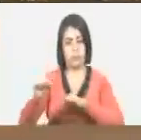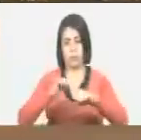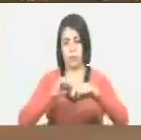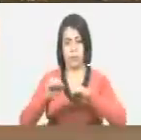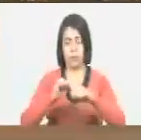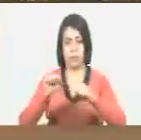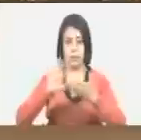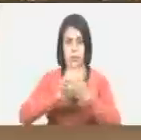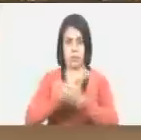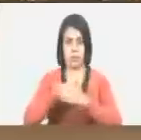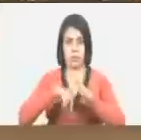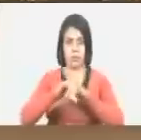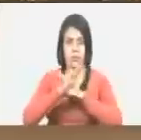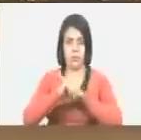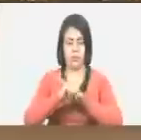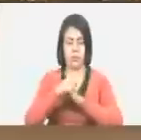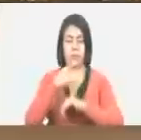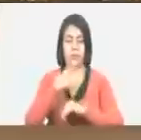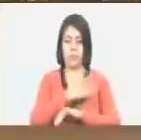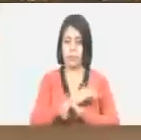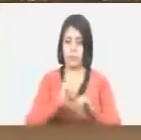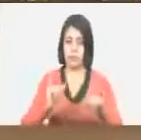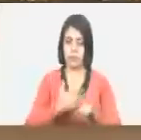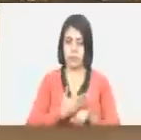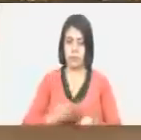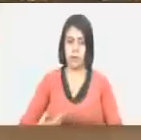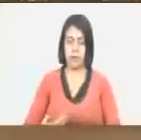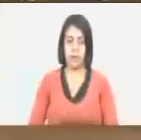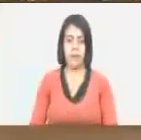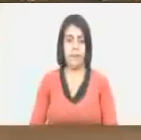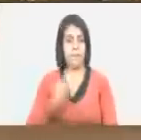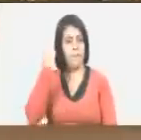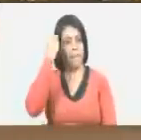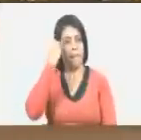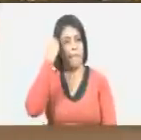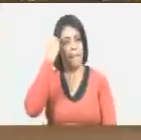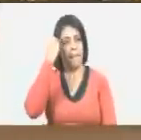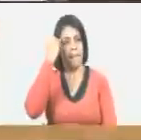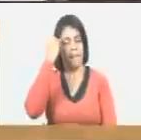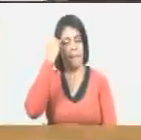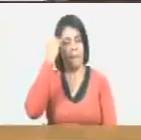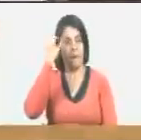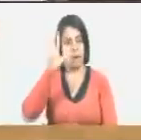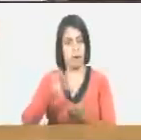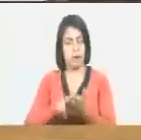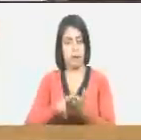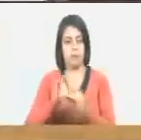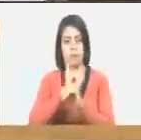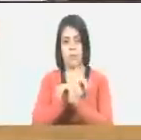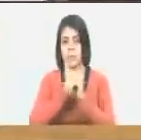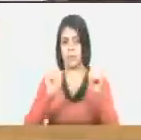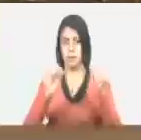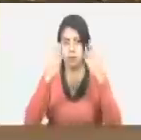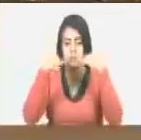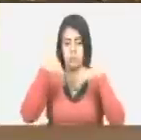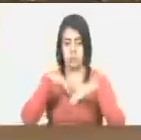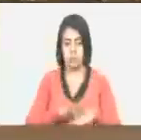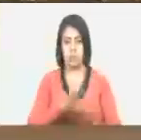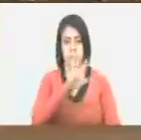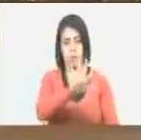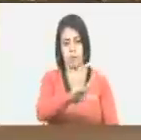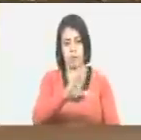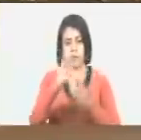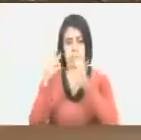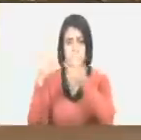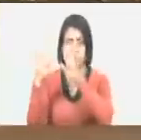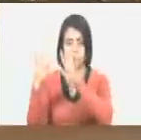de extinción de dominio. Es todo, señor presidente. En consideración, aprobado el epígrafe. Siguiente.